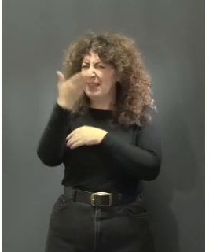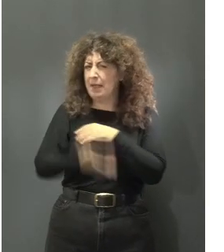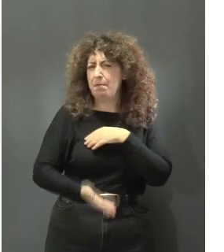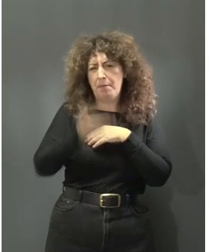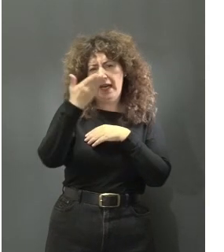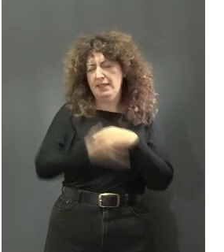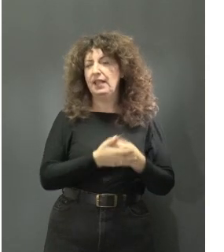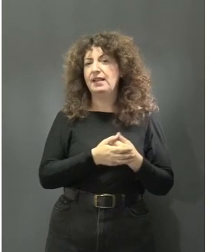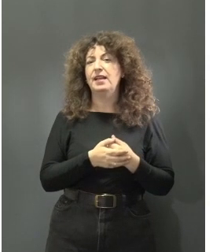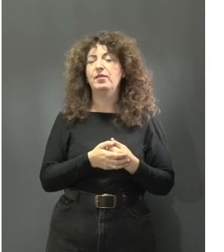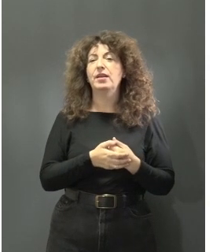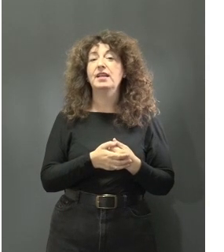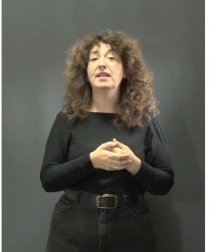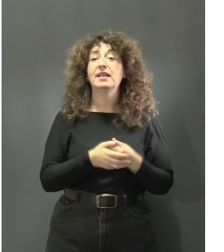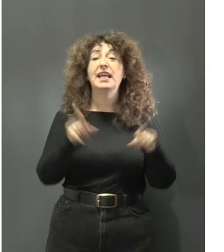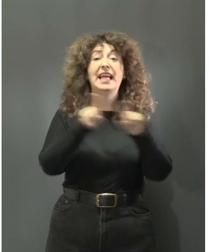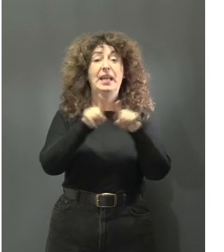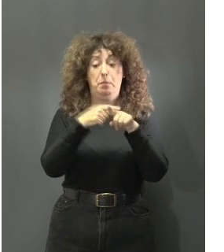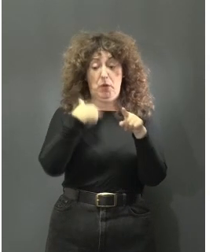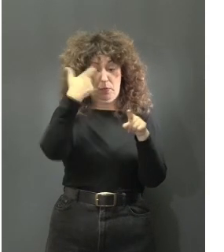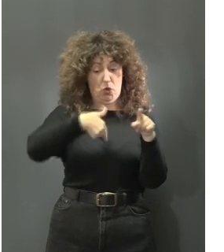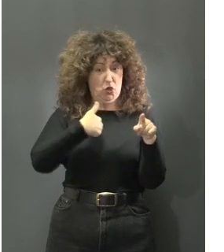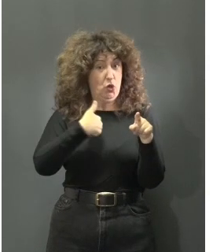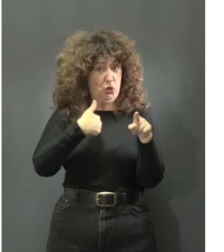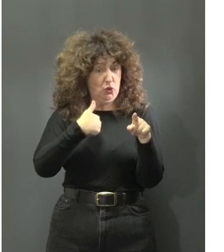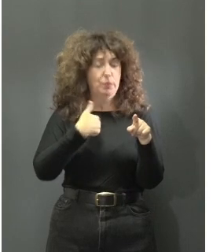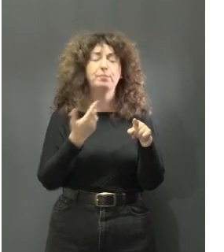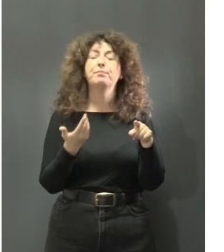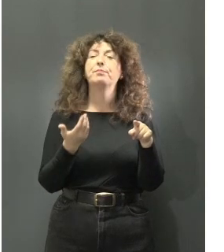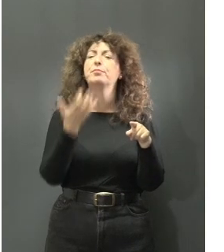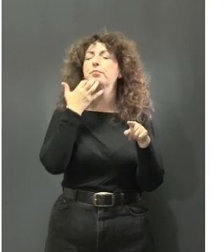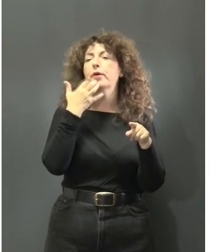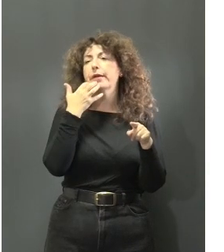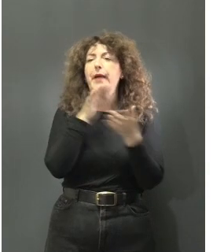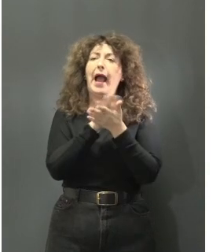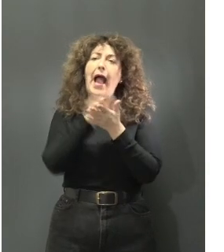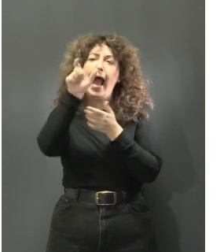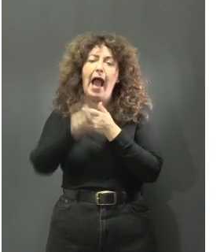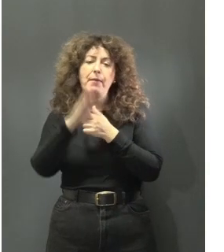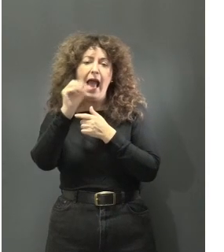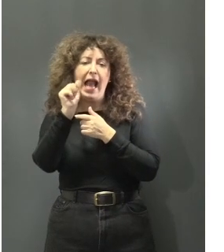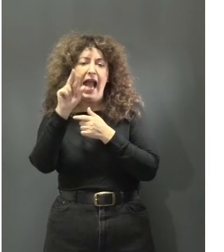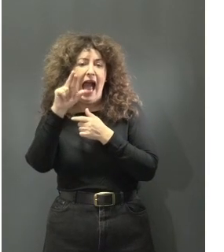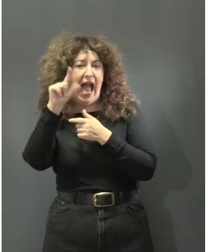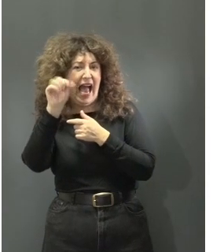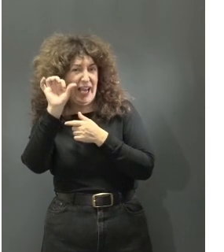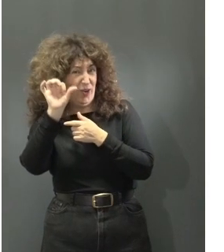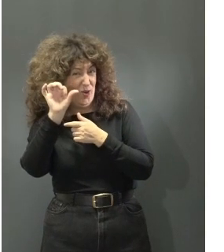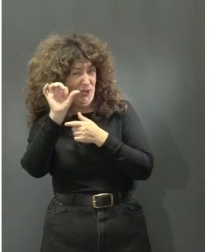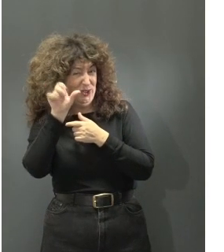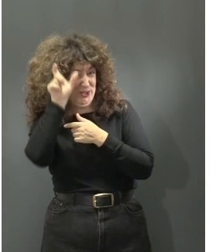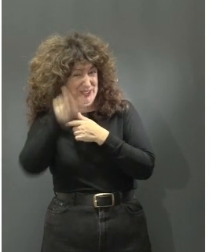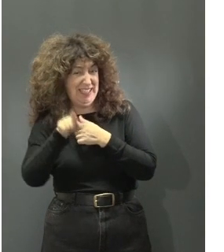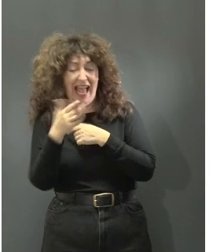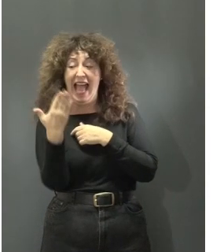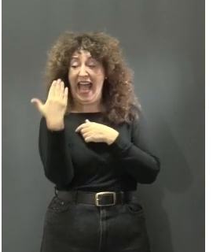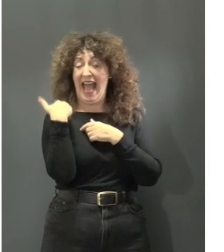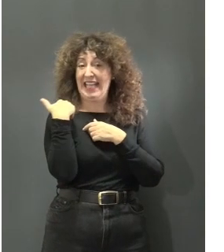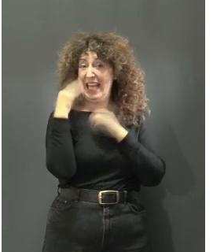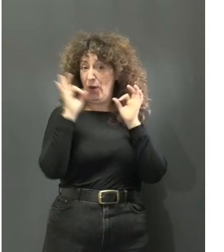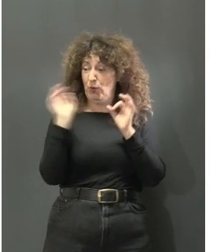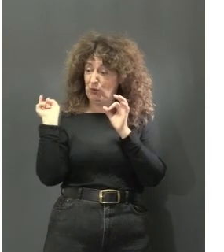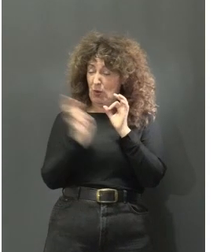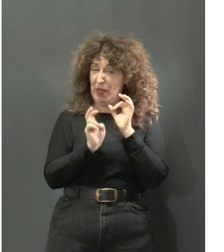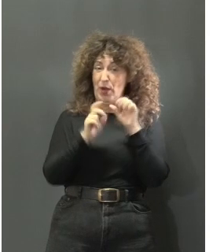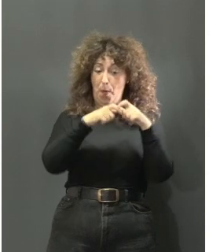que cuando yo en concreto, pues hablo a lo mejor con Carlos, que estuvo ayer aquí en una de las mesas,